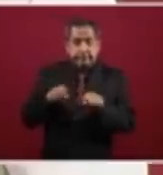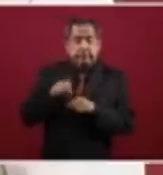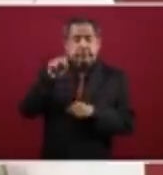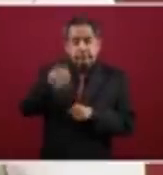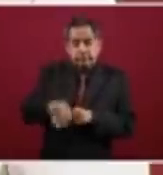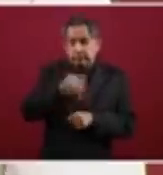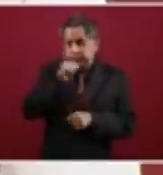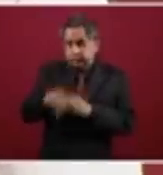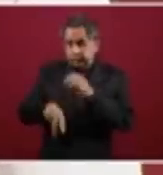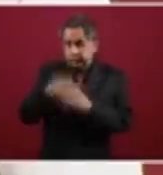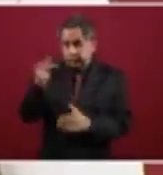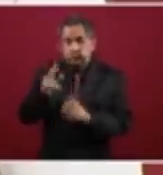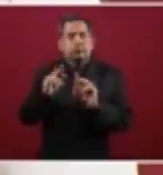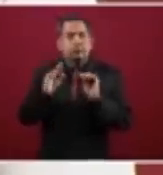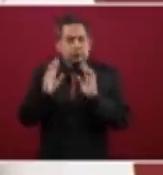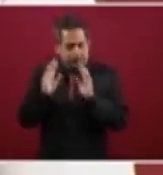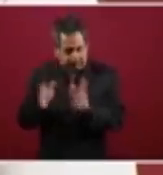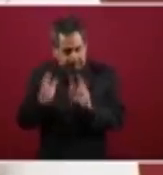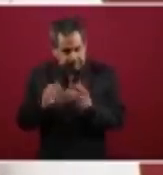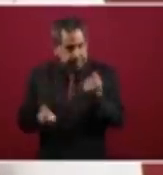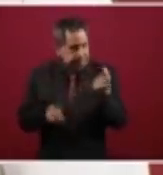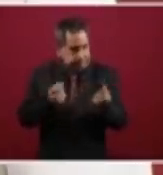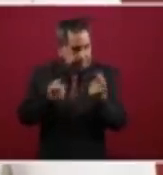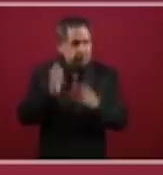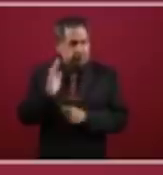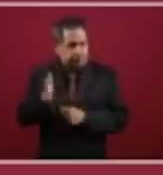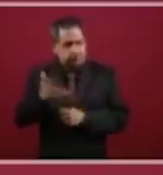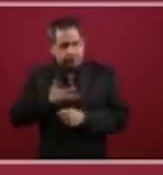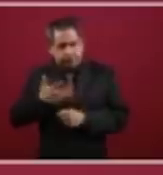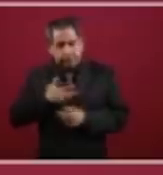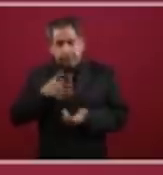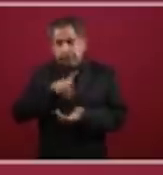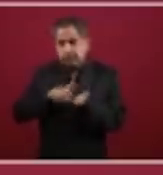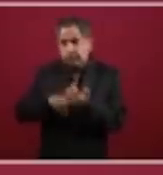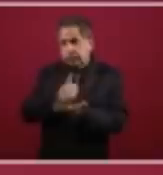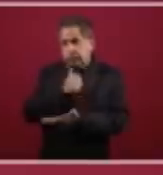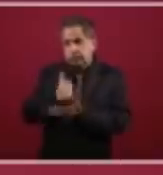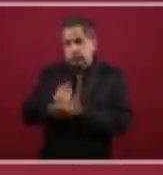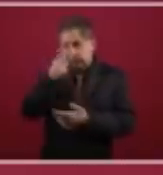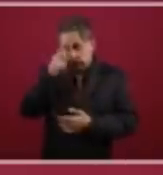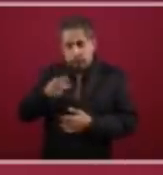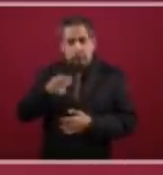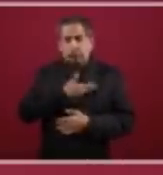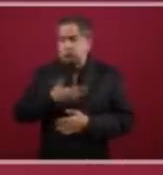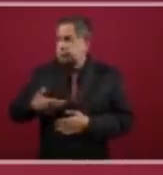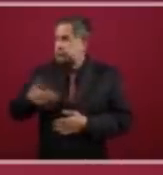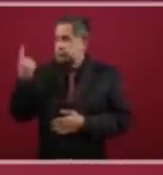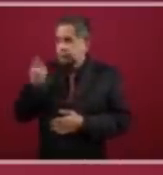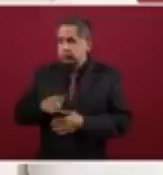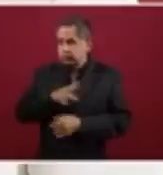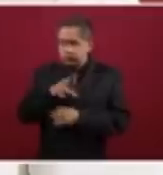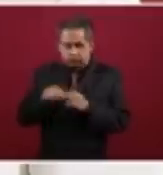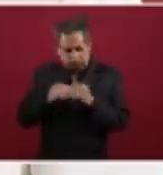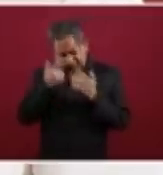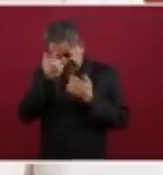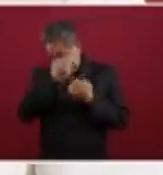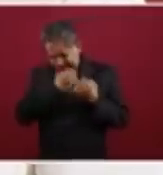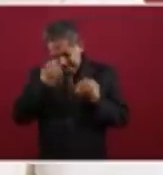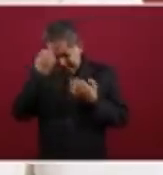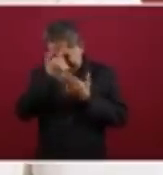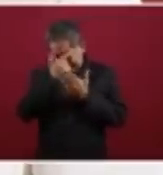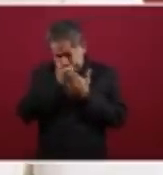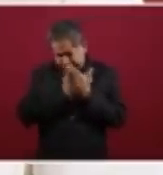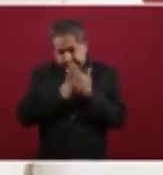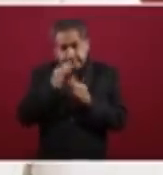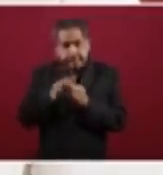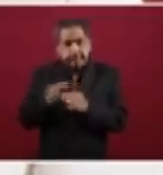no tengan un pago, algunos sí. Y para el caso de la Ciudad de México, el presidente ha instruido que se haga el análisis preciso de quienes